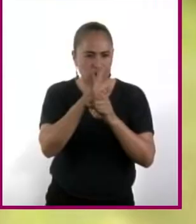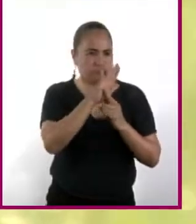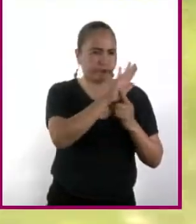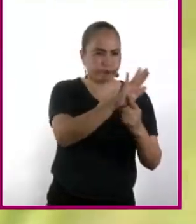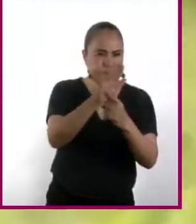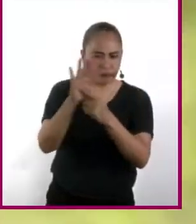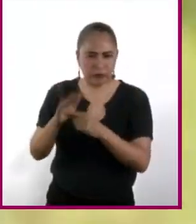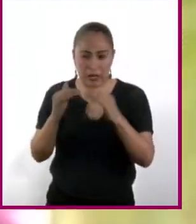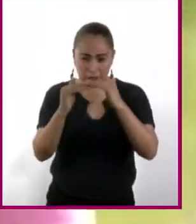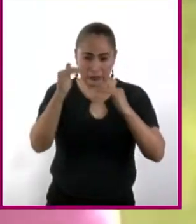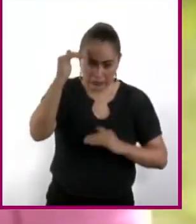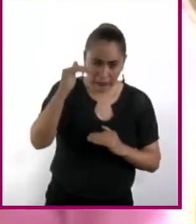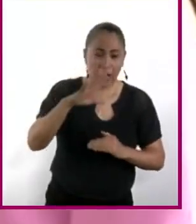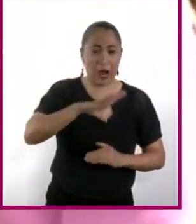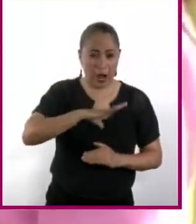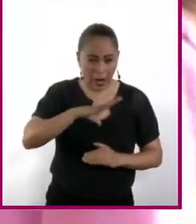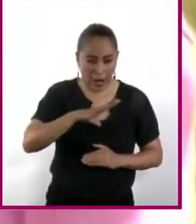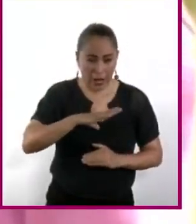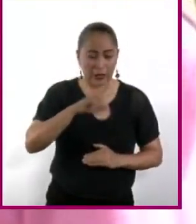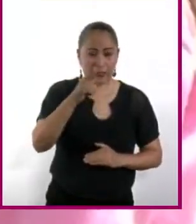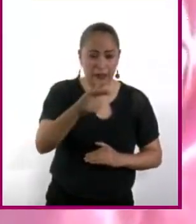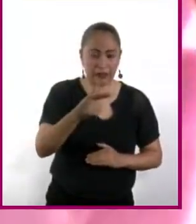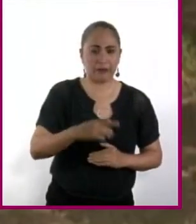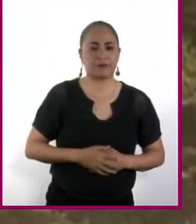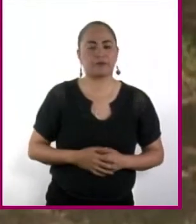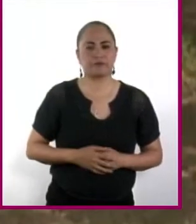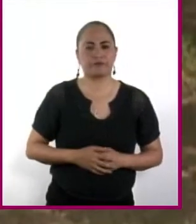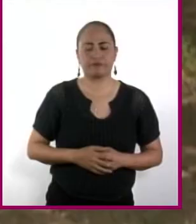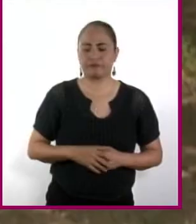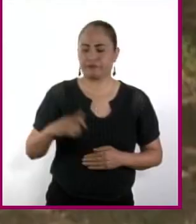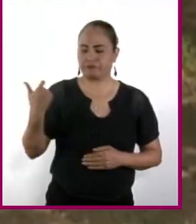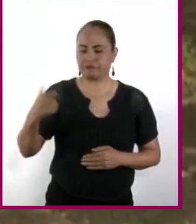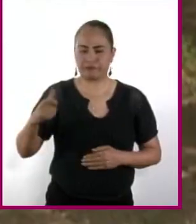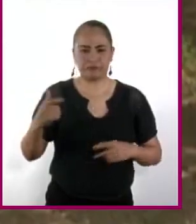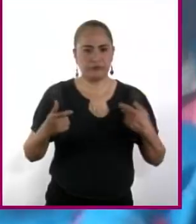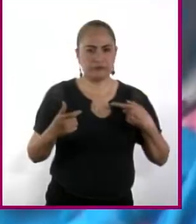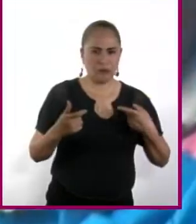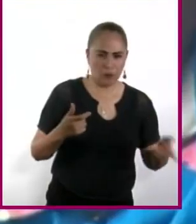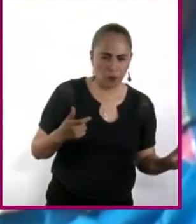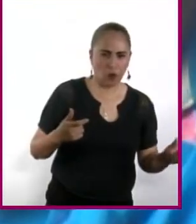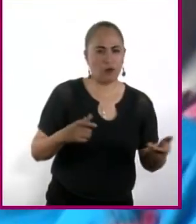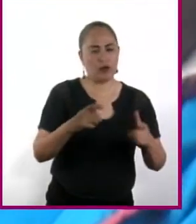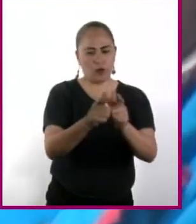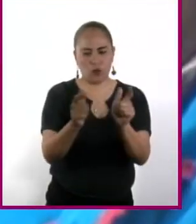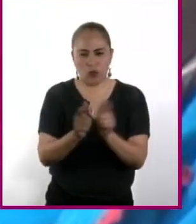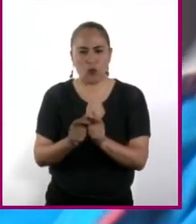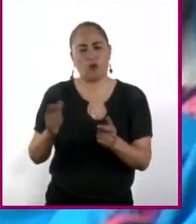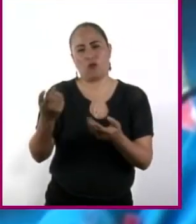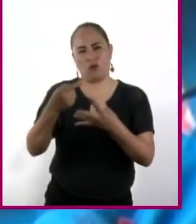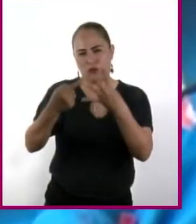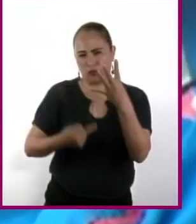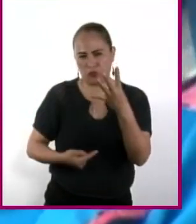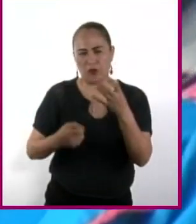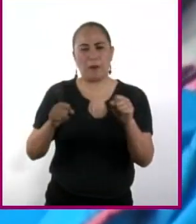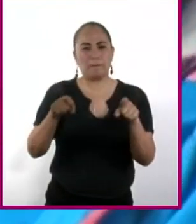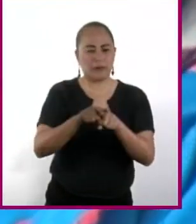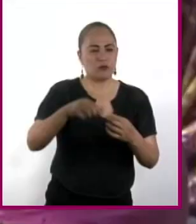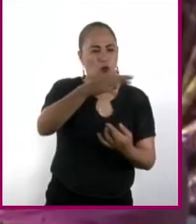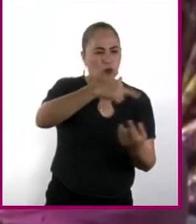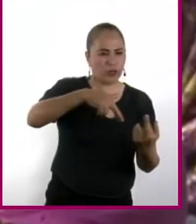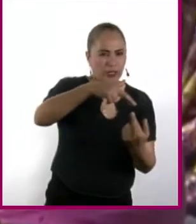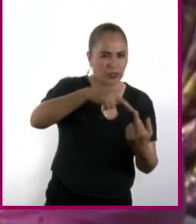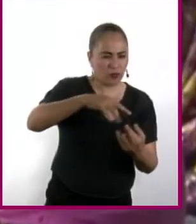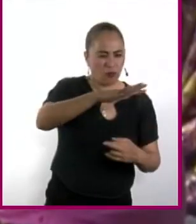existen disparidades asociadas a la estratificación socioeconómica, la etnicidad, los servicios médicos y la región geográfica en